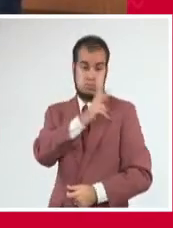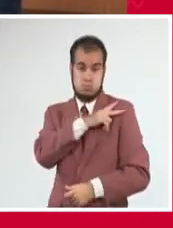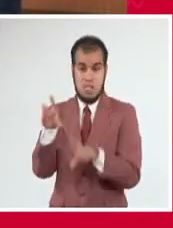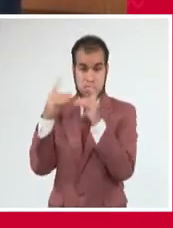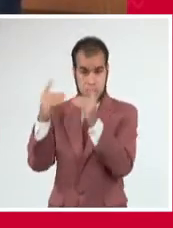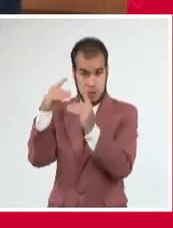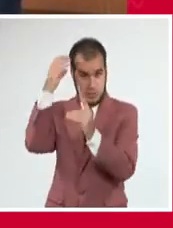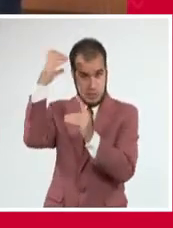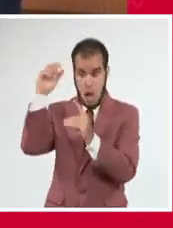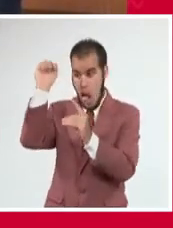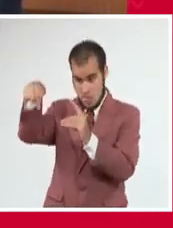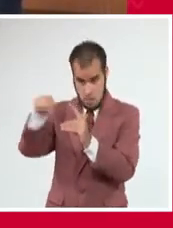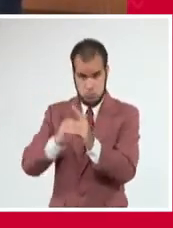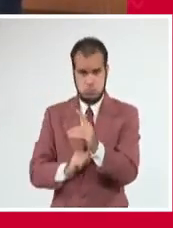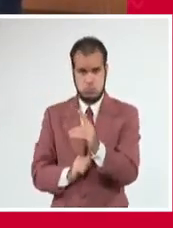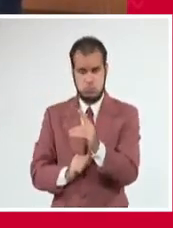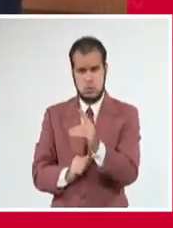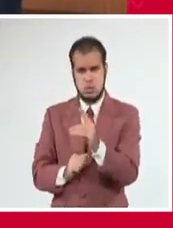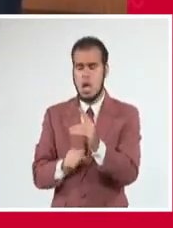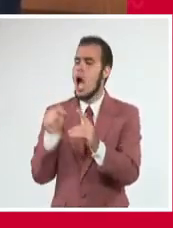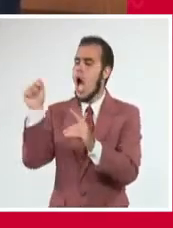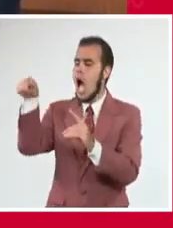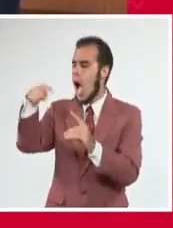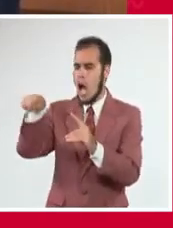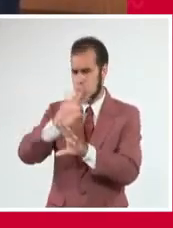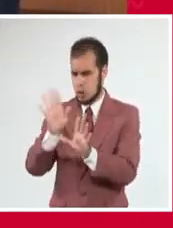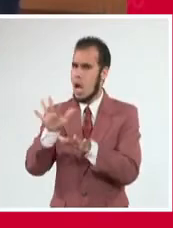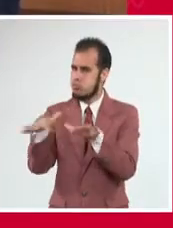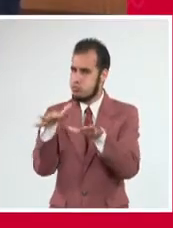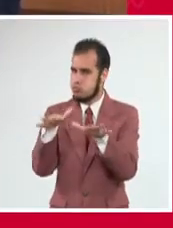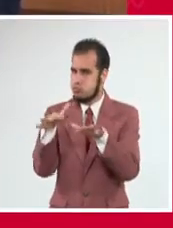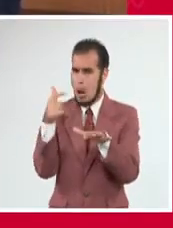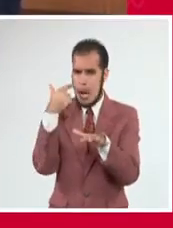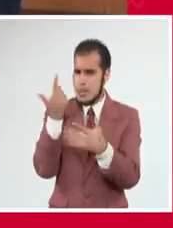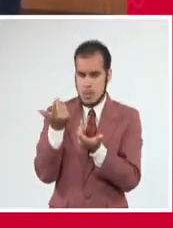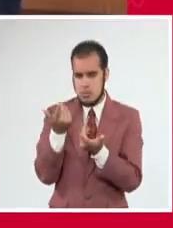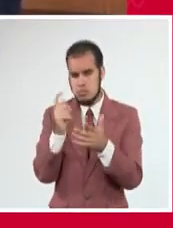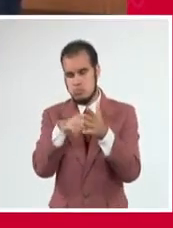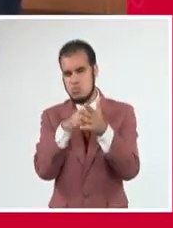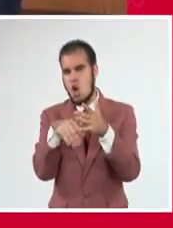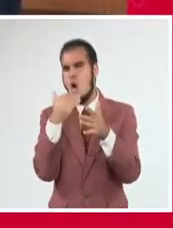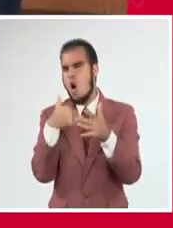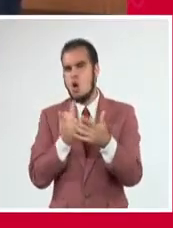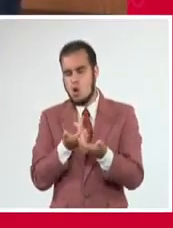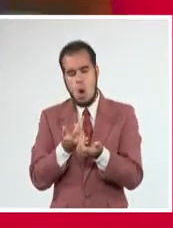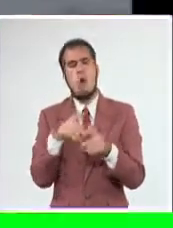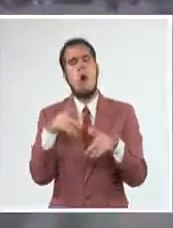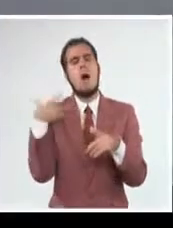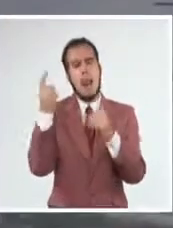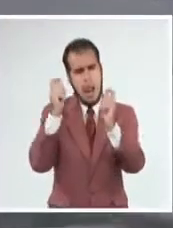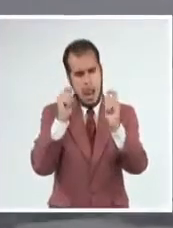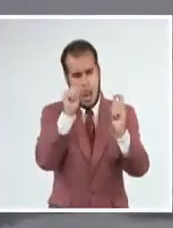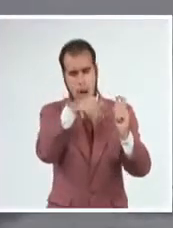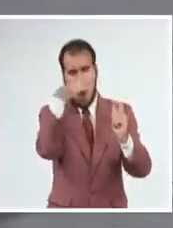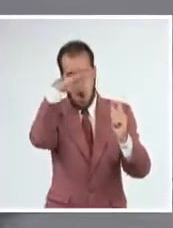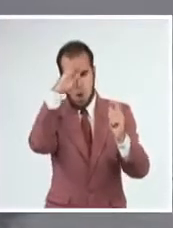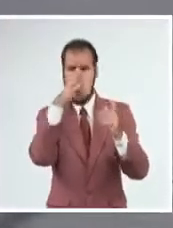de los Estados Unidos y ellos están monitoreando las protestas pacíficas en Cuba.